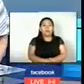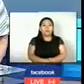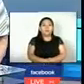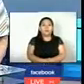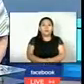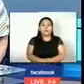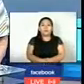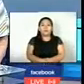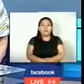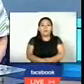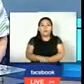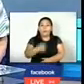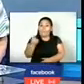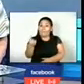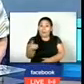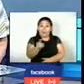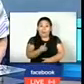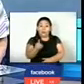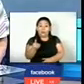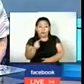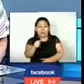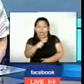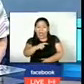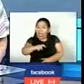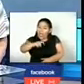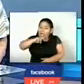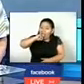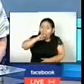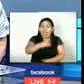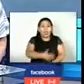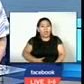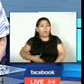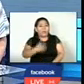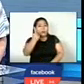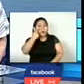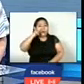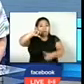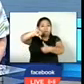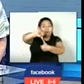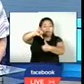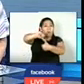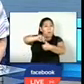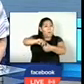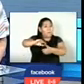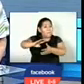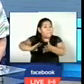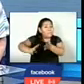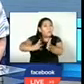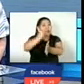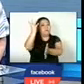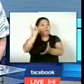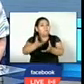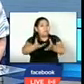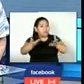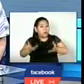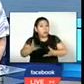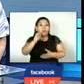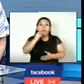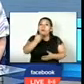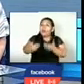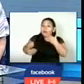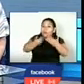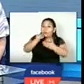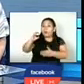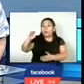y el número de personas que viven en situación de hambre en centroamérica se cuadruplicó en los últimos dos años destacó el programa